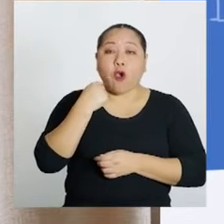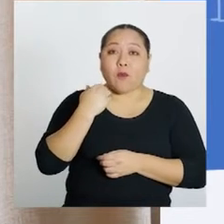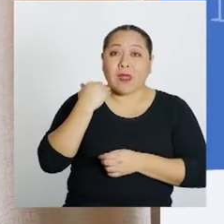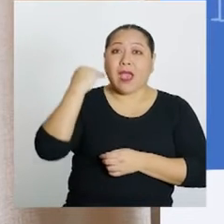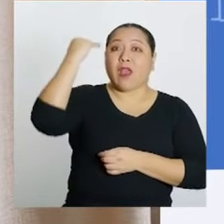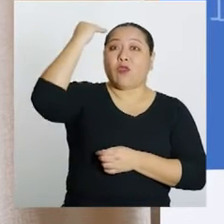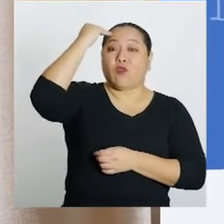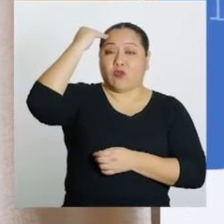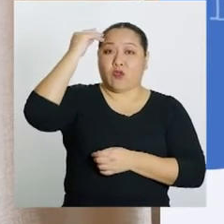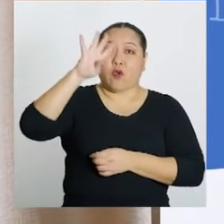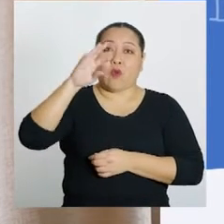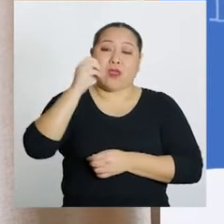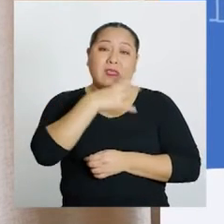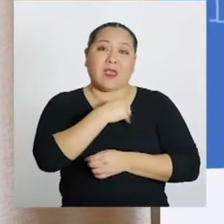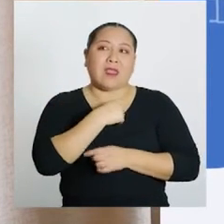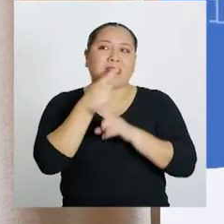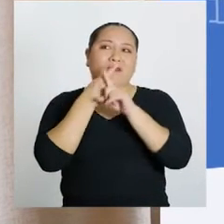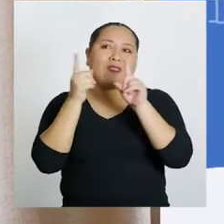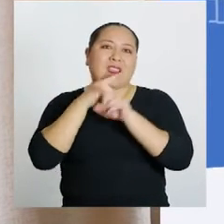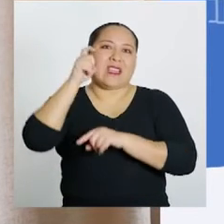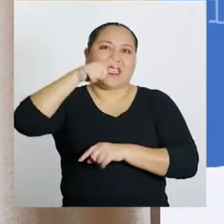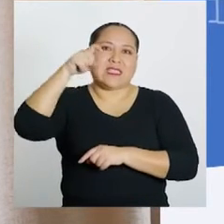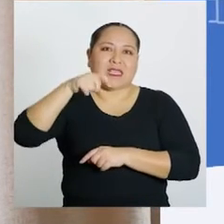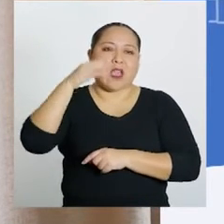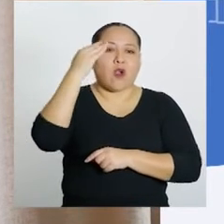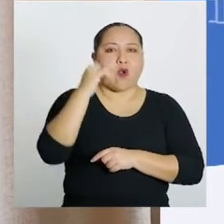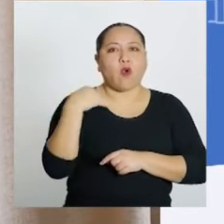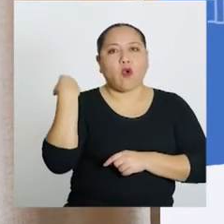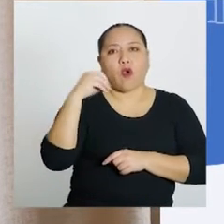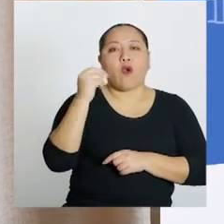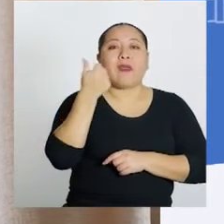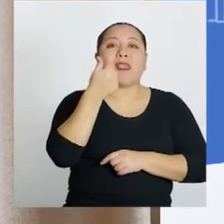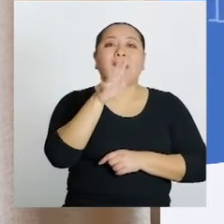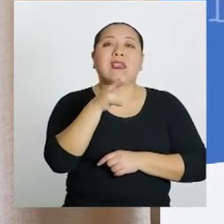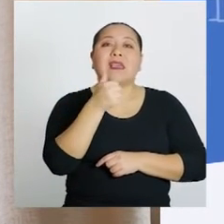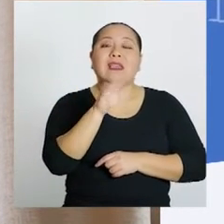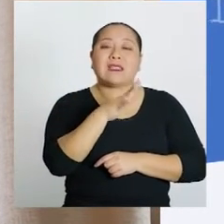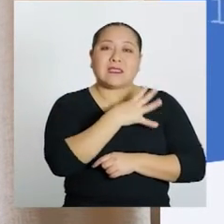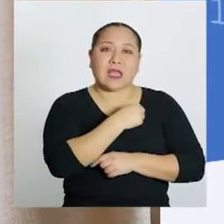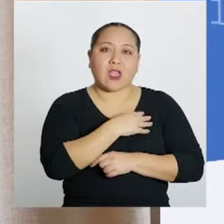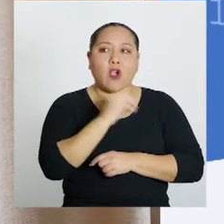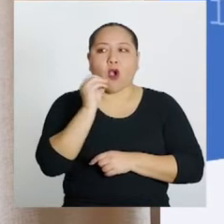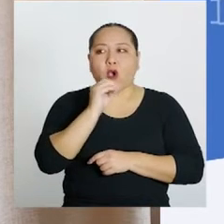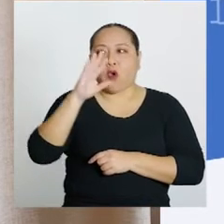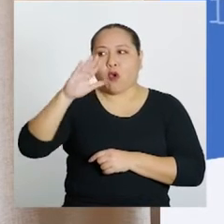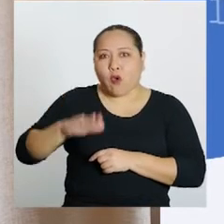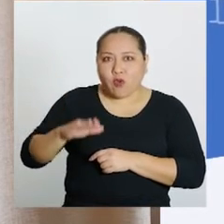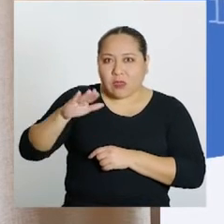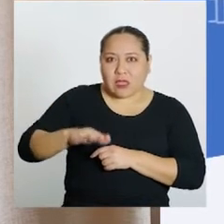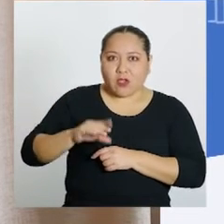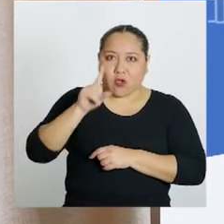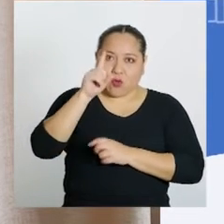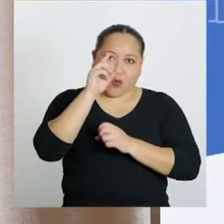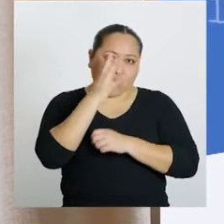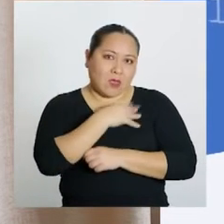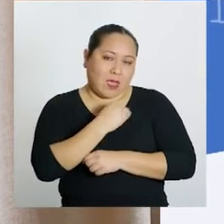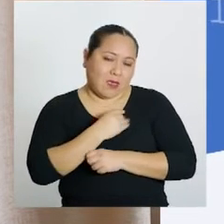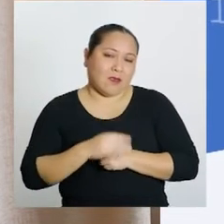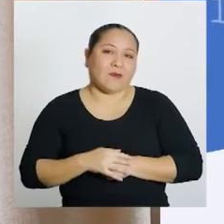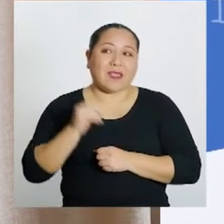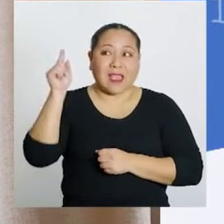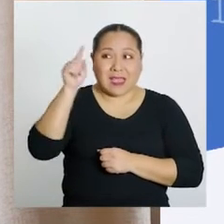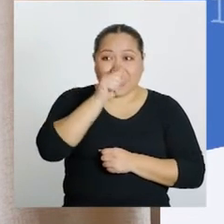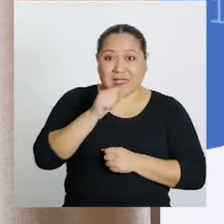40 años tiene requerimientos muy distintos a los de un adolescente de 15 años o a los de un niño de 1 año. Es por